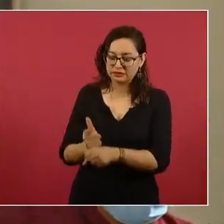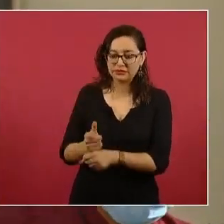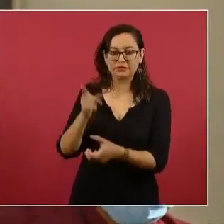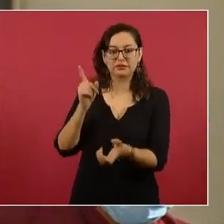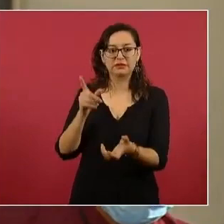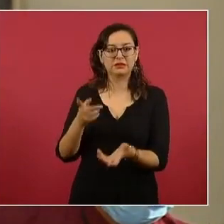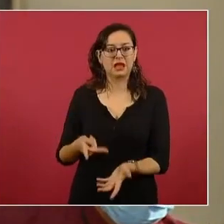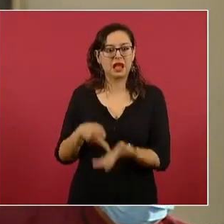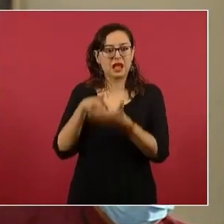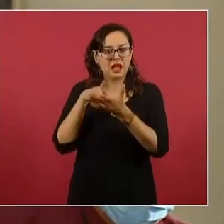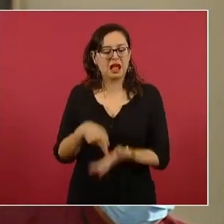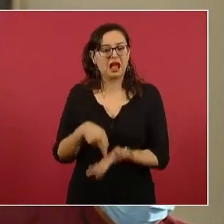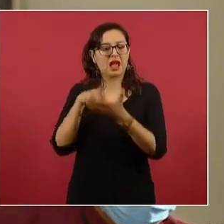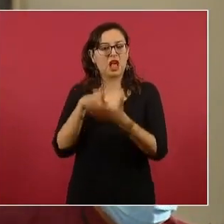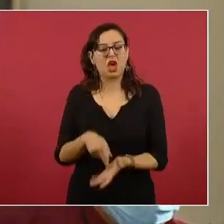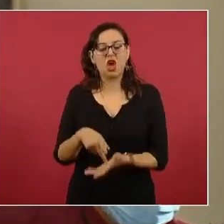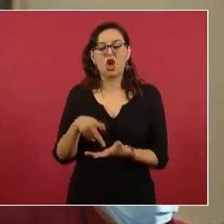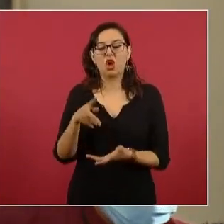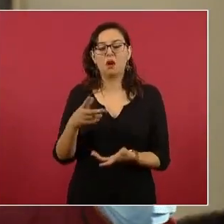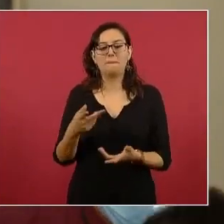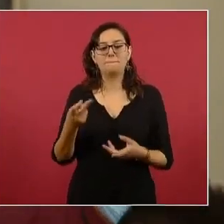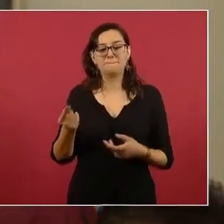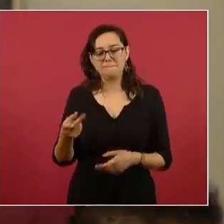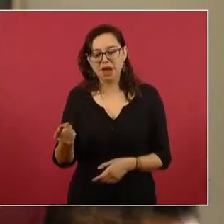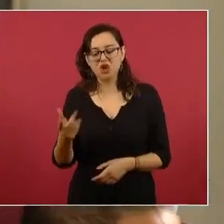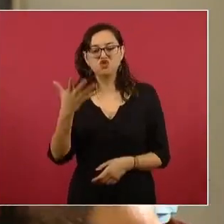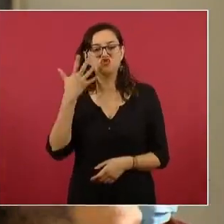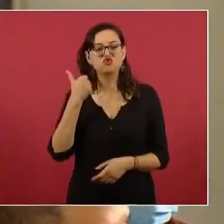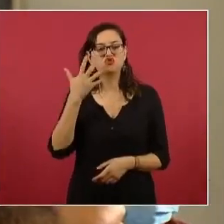4 toneladas de perros y gatos muertos.